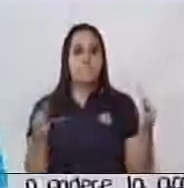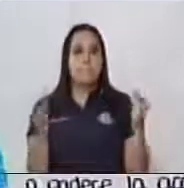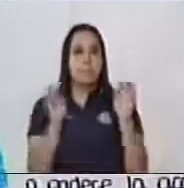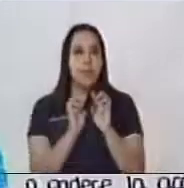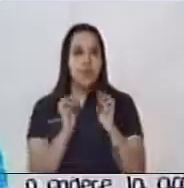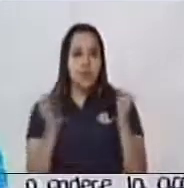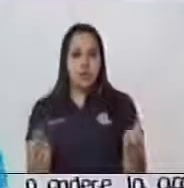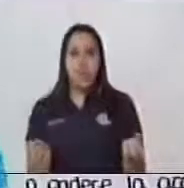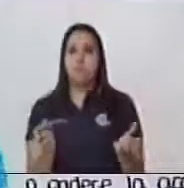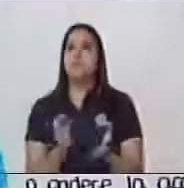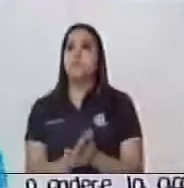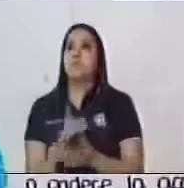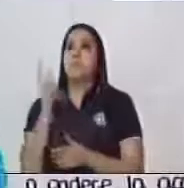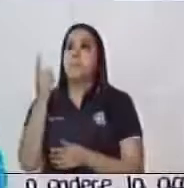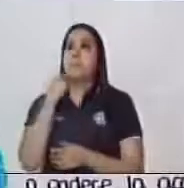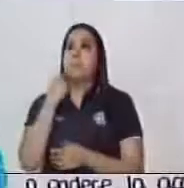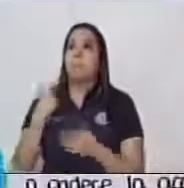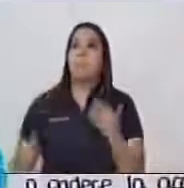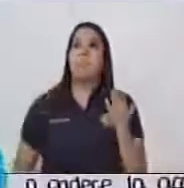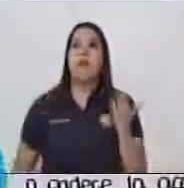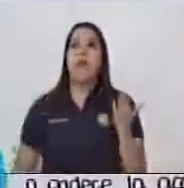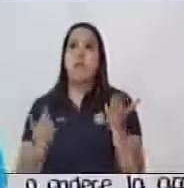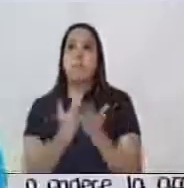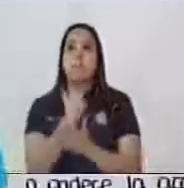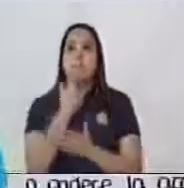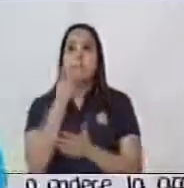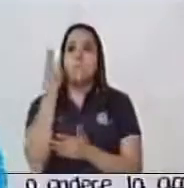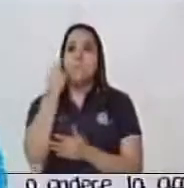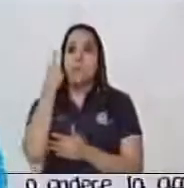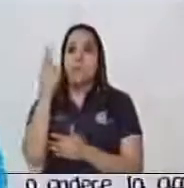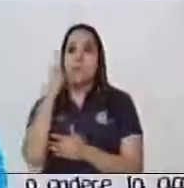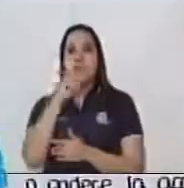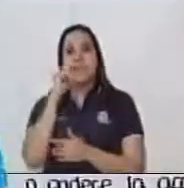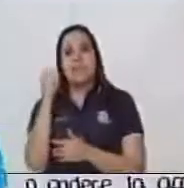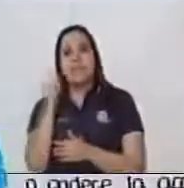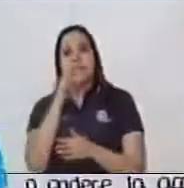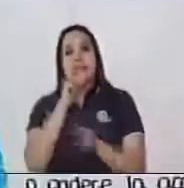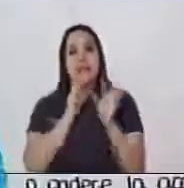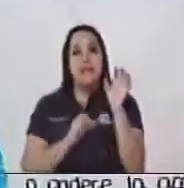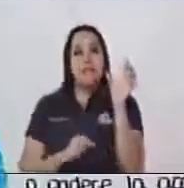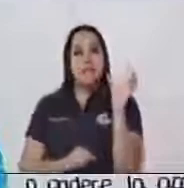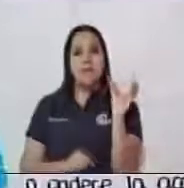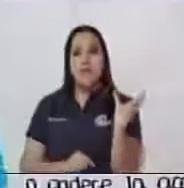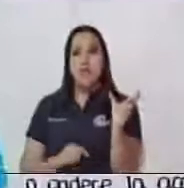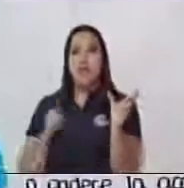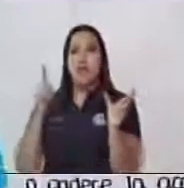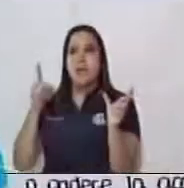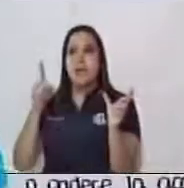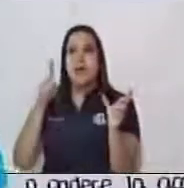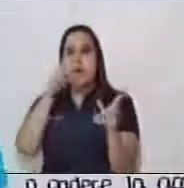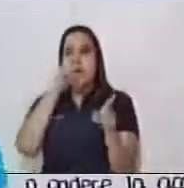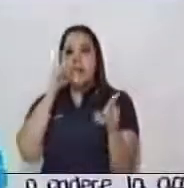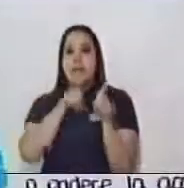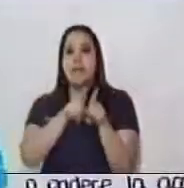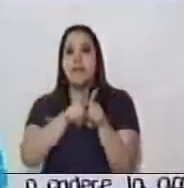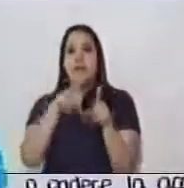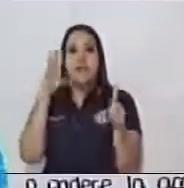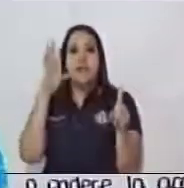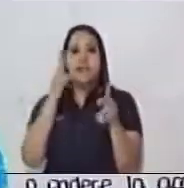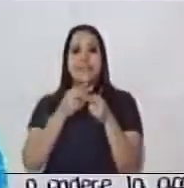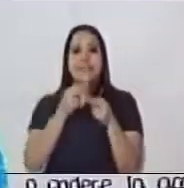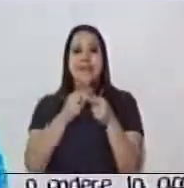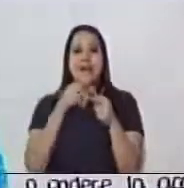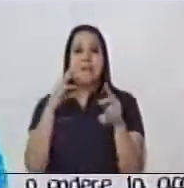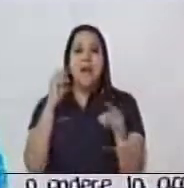no copulativo y un complemento directo, que en el predicado también es llamado objeto directo, que compró Mario el